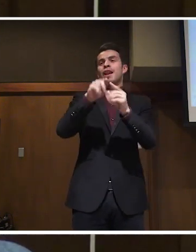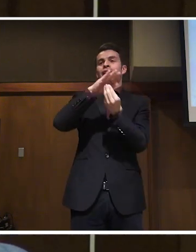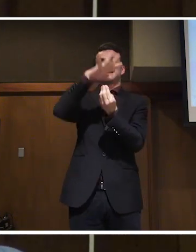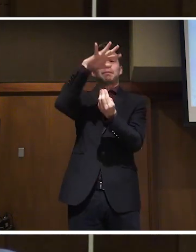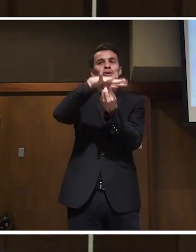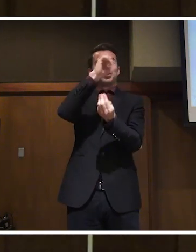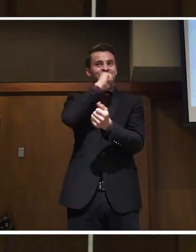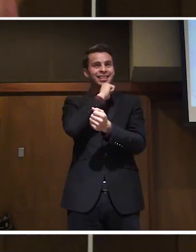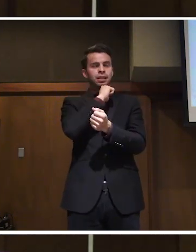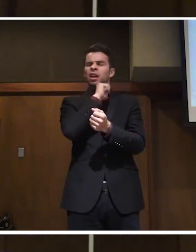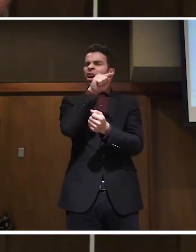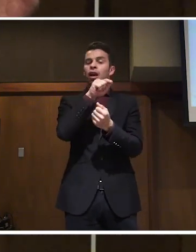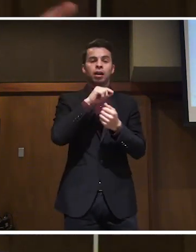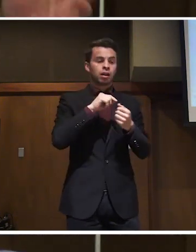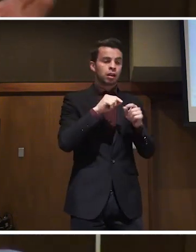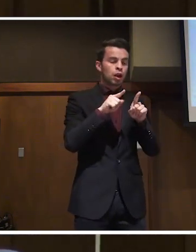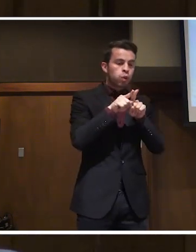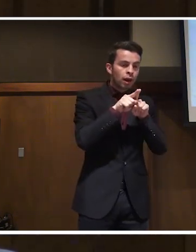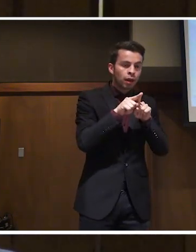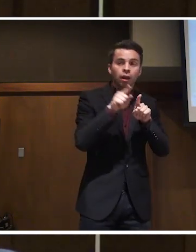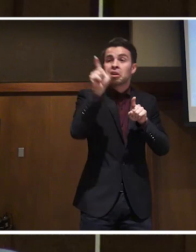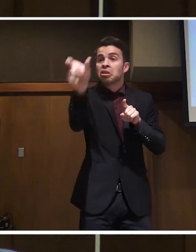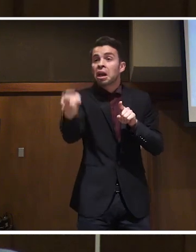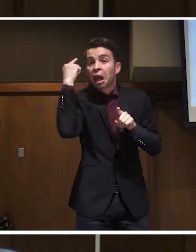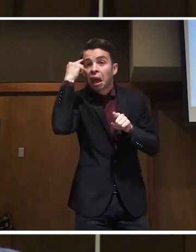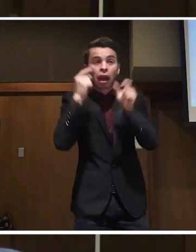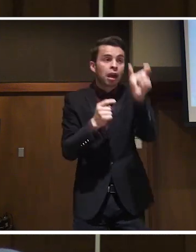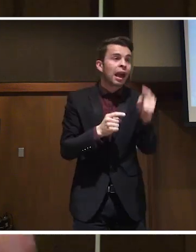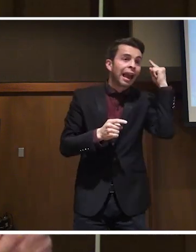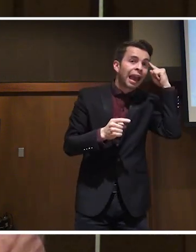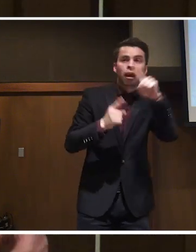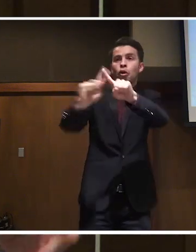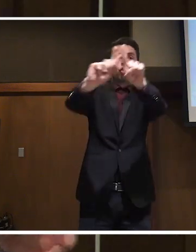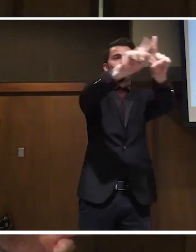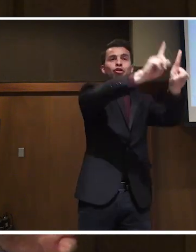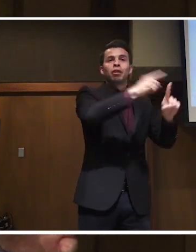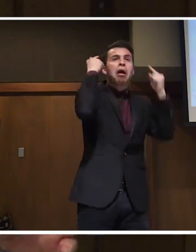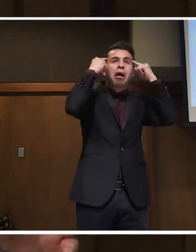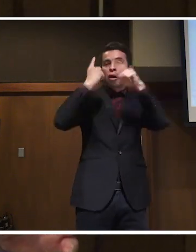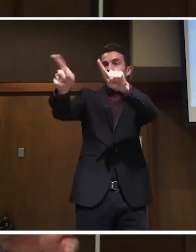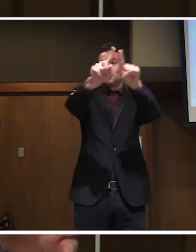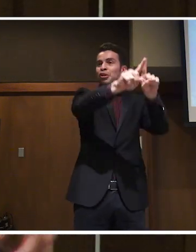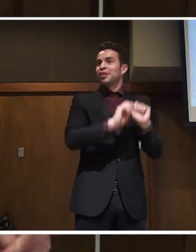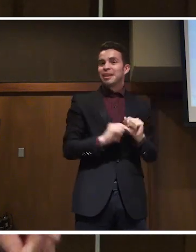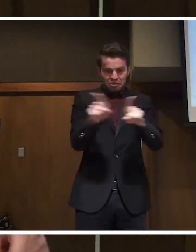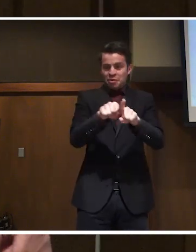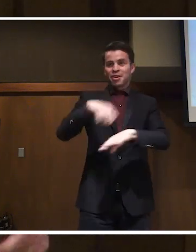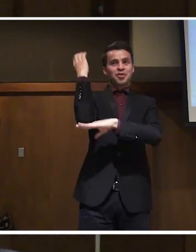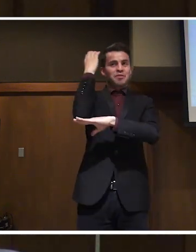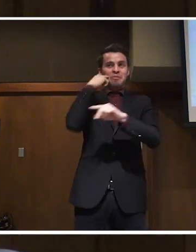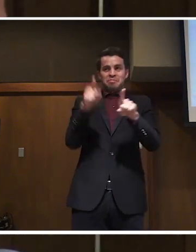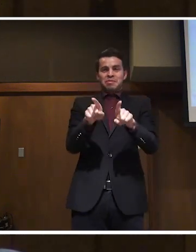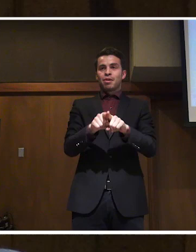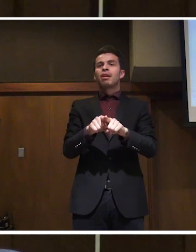son abstracciones basadas en mucha gente diferente. Y en el caso colombiano, hay cosas muy claras en